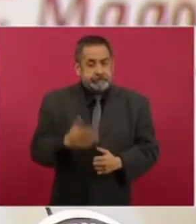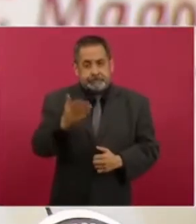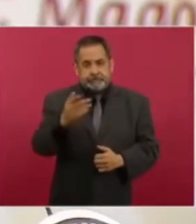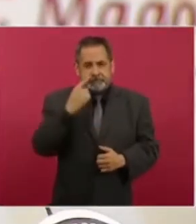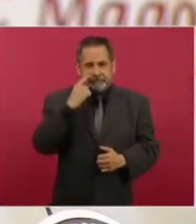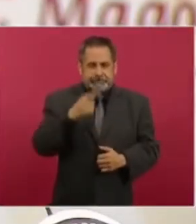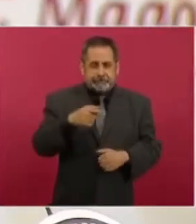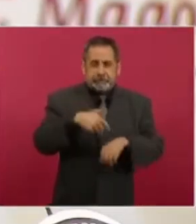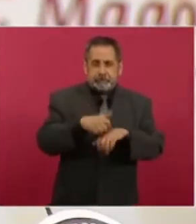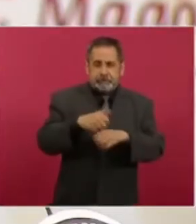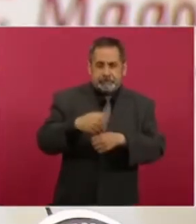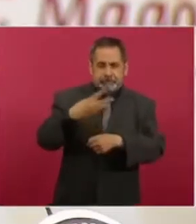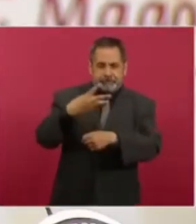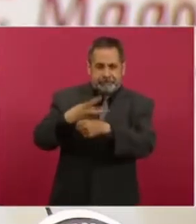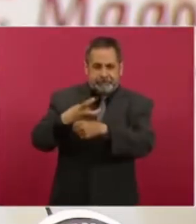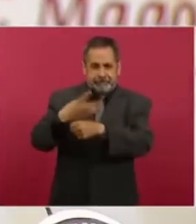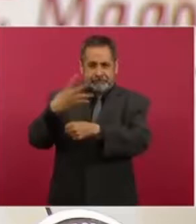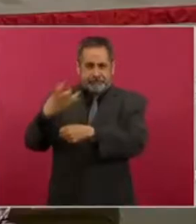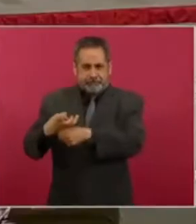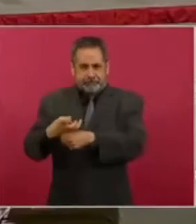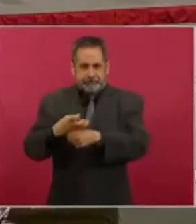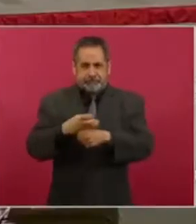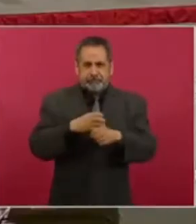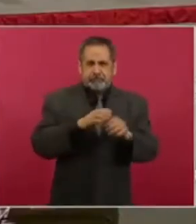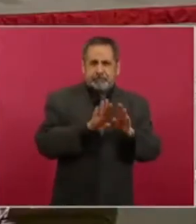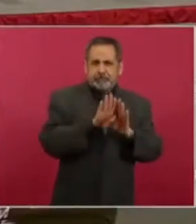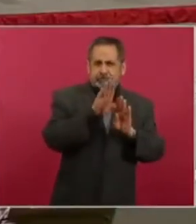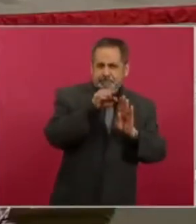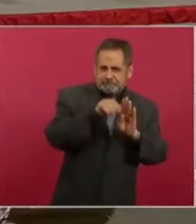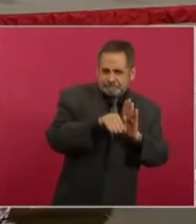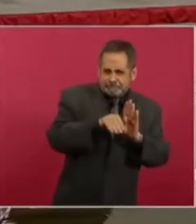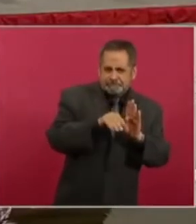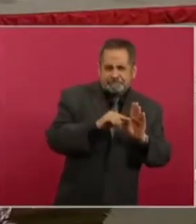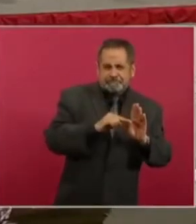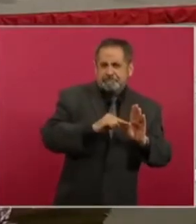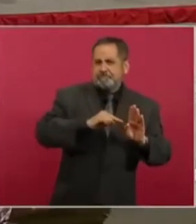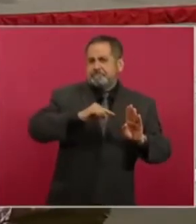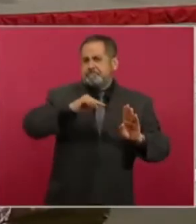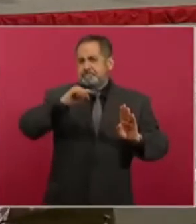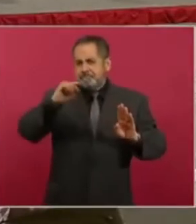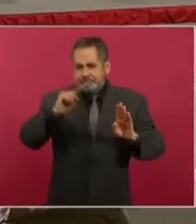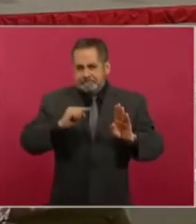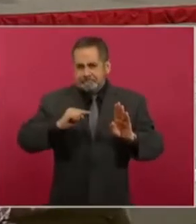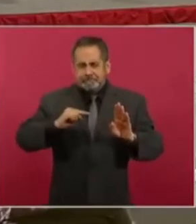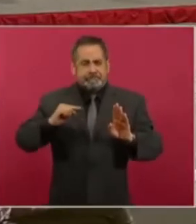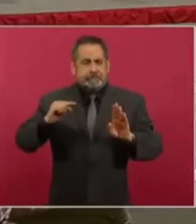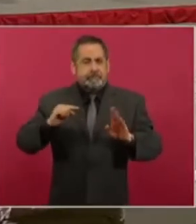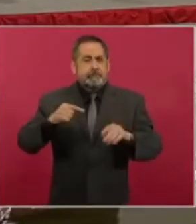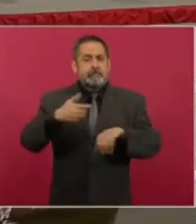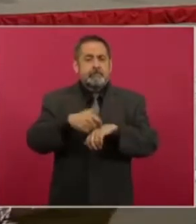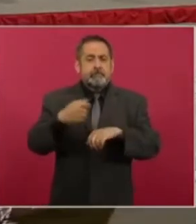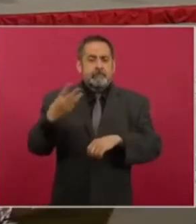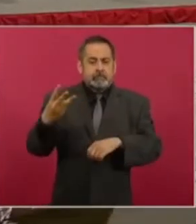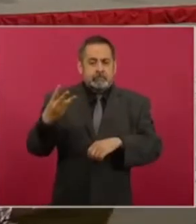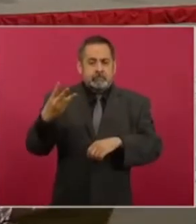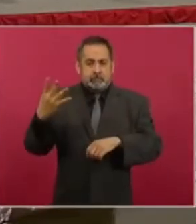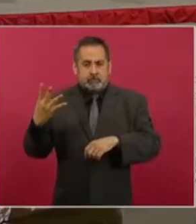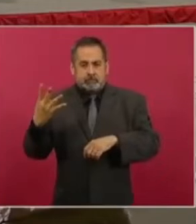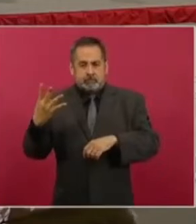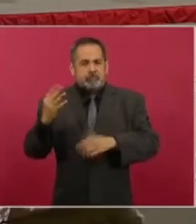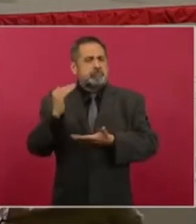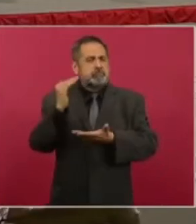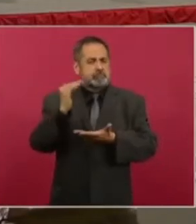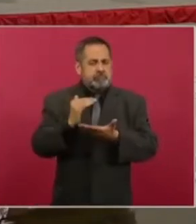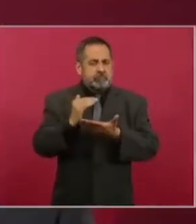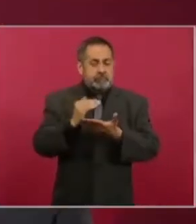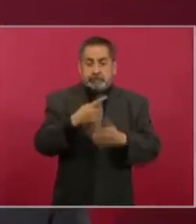olas 3 y 4, que las pueden ver del lado derecho de la imagen, fueron sustancialmente más pequeñas que las